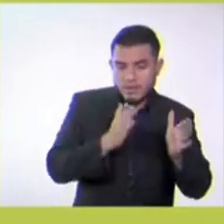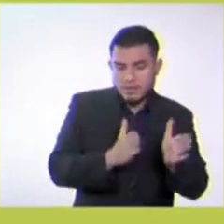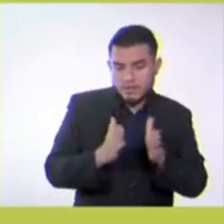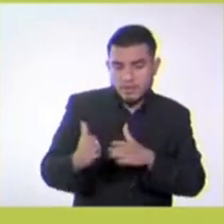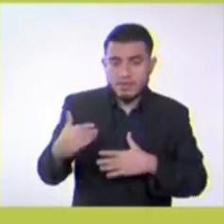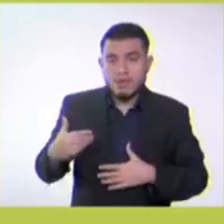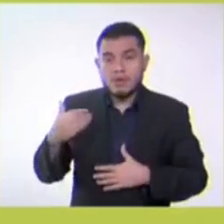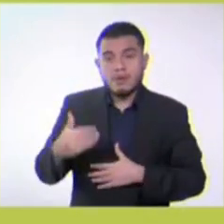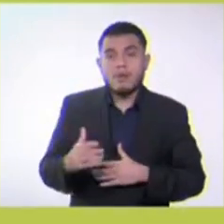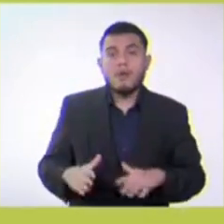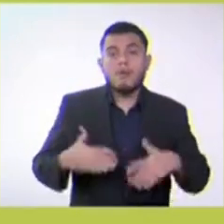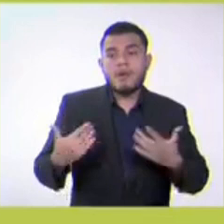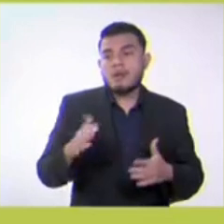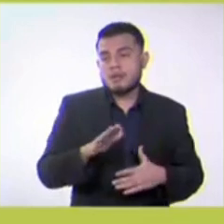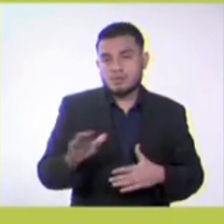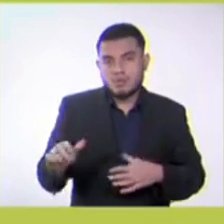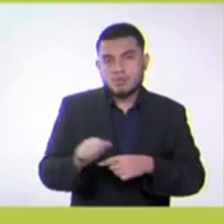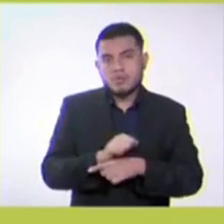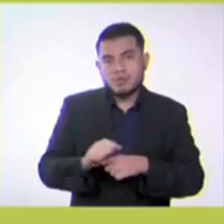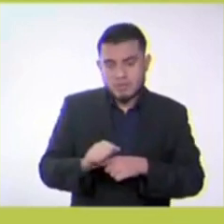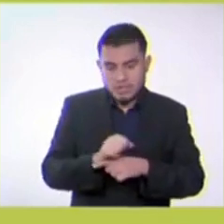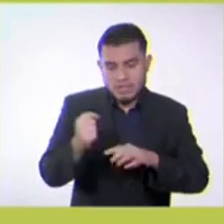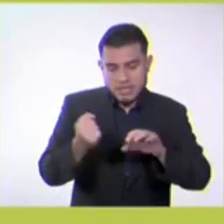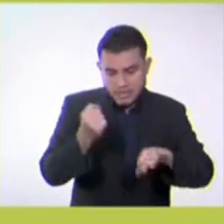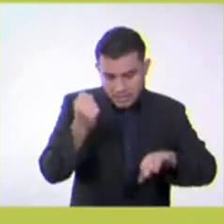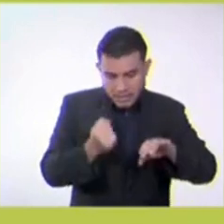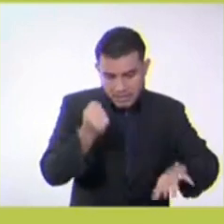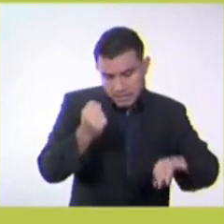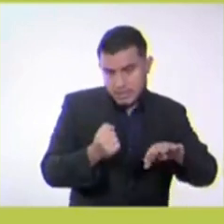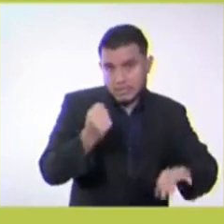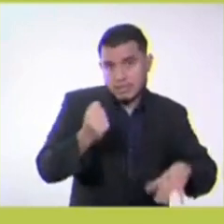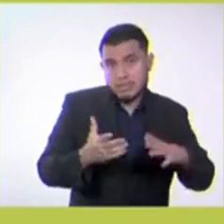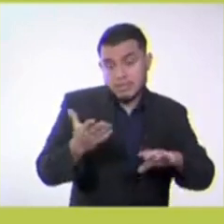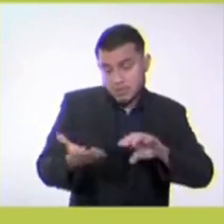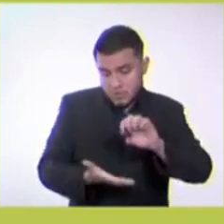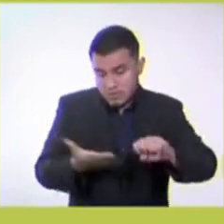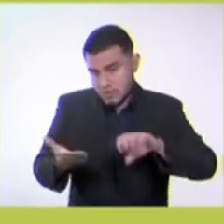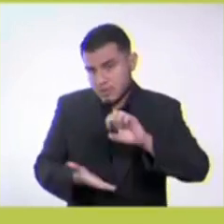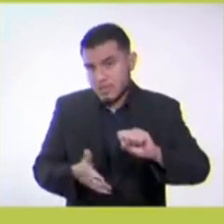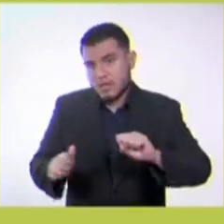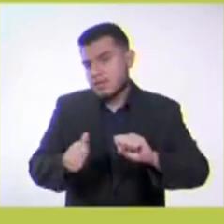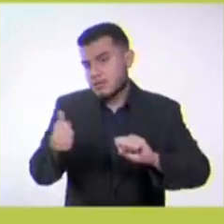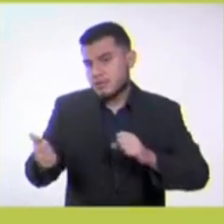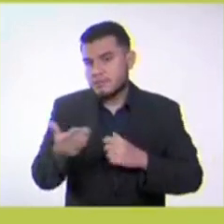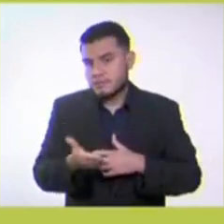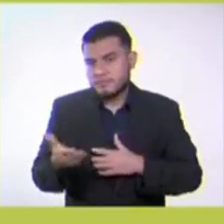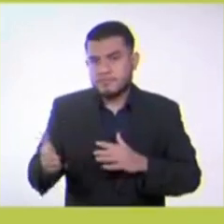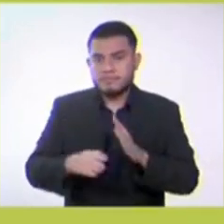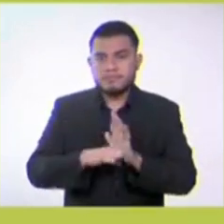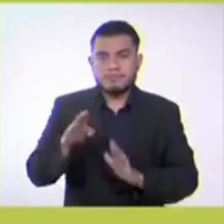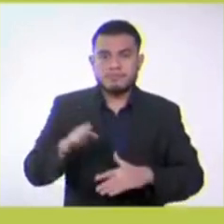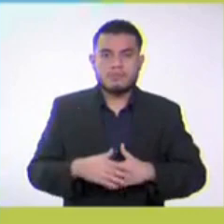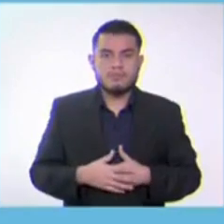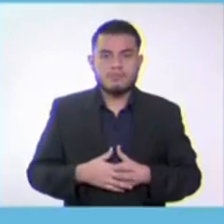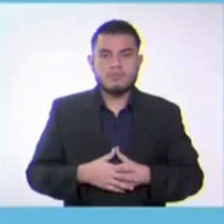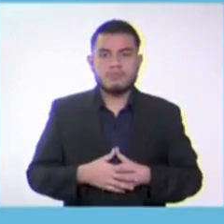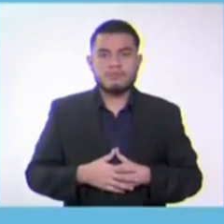para realizar sus actividades de siembra y cosecha de cultivos, entre otras actividades más.